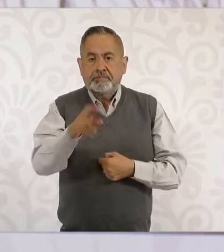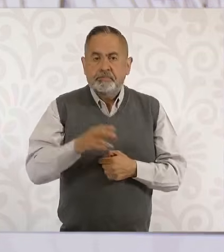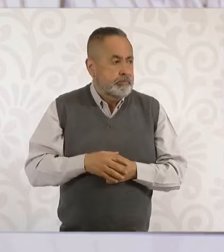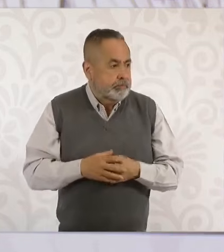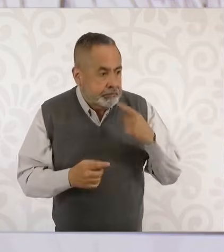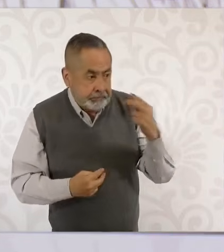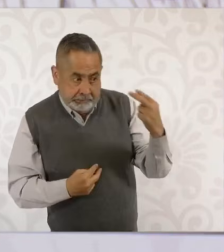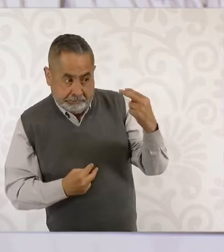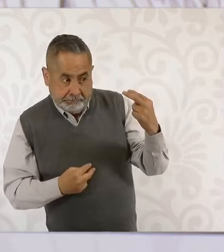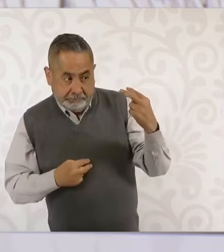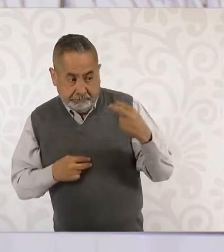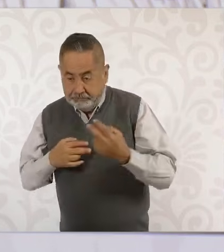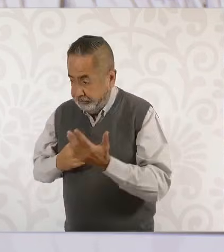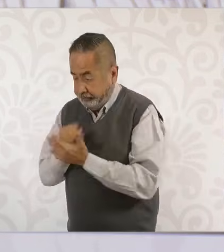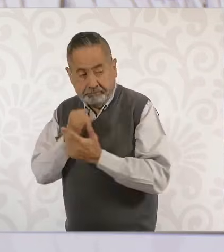aprobación o desaprobación,